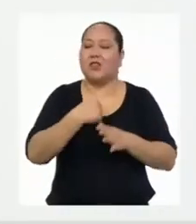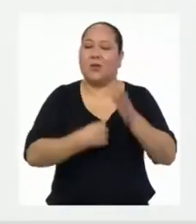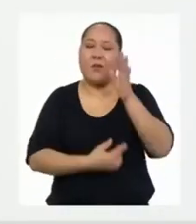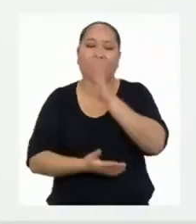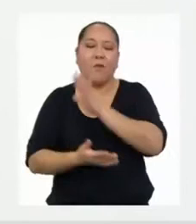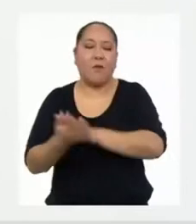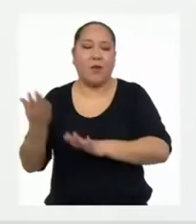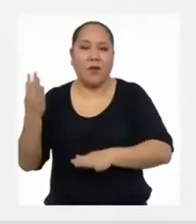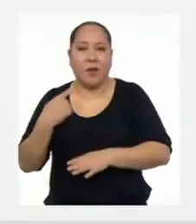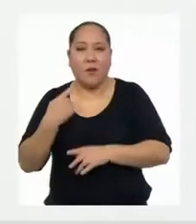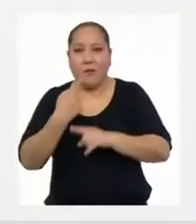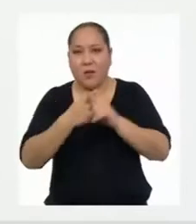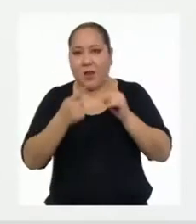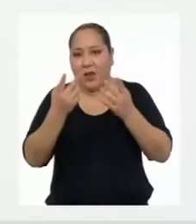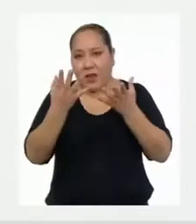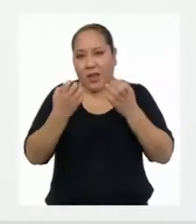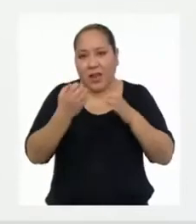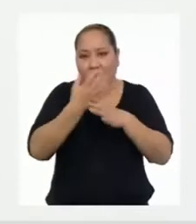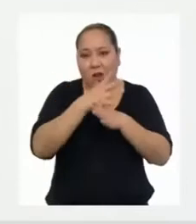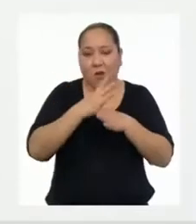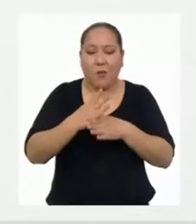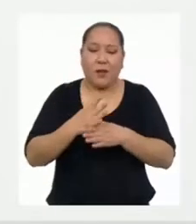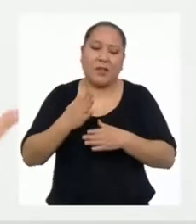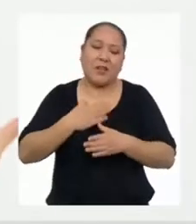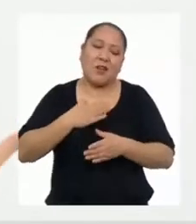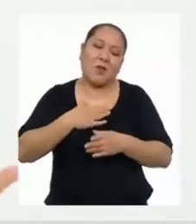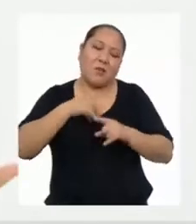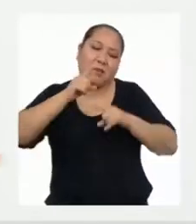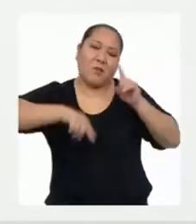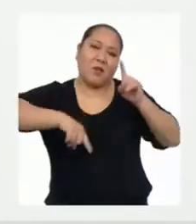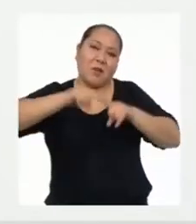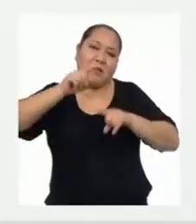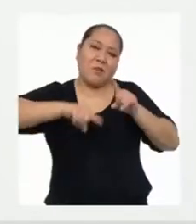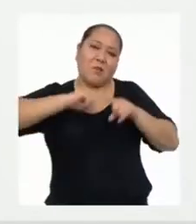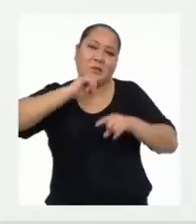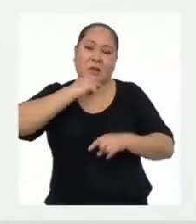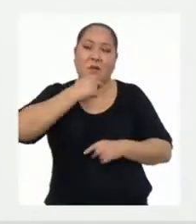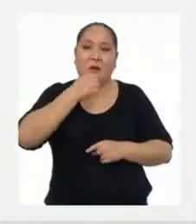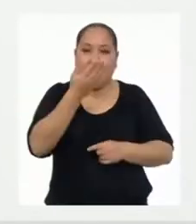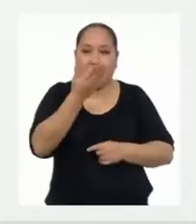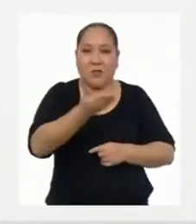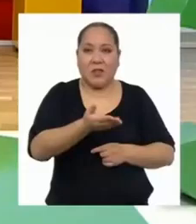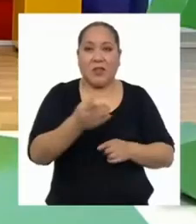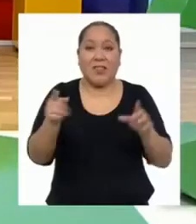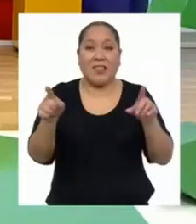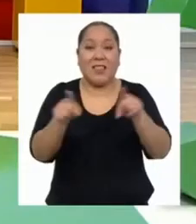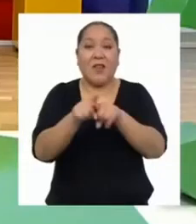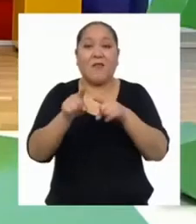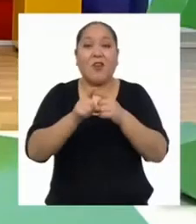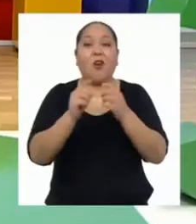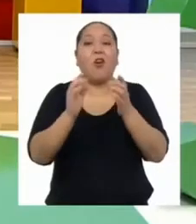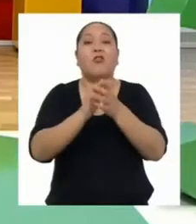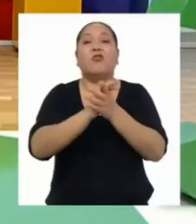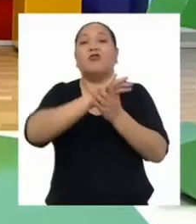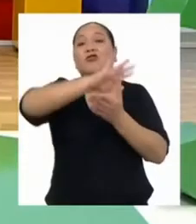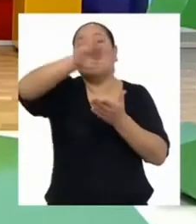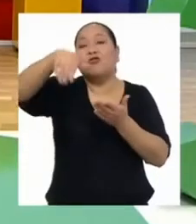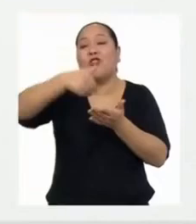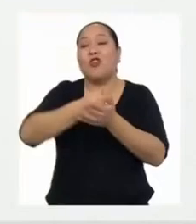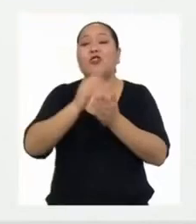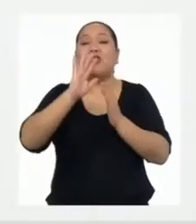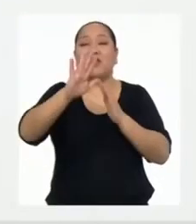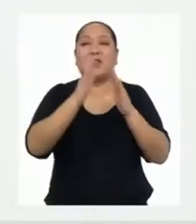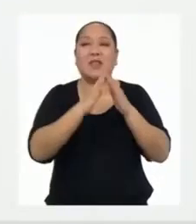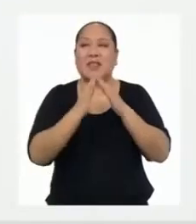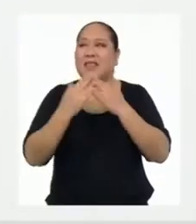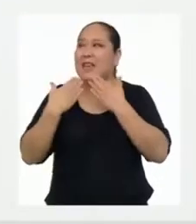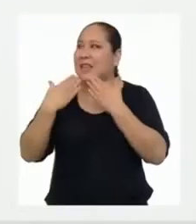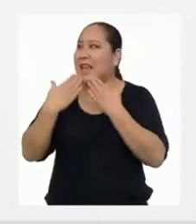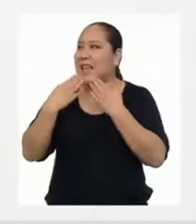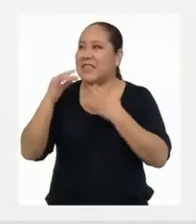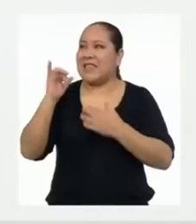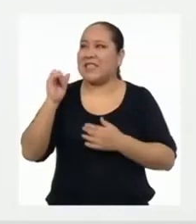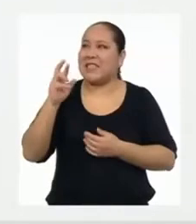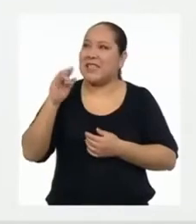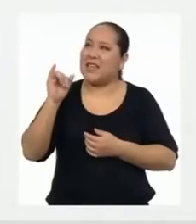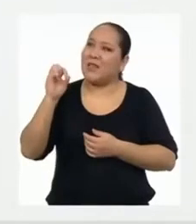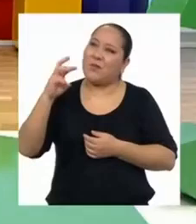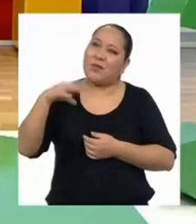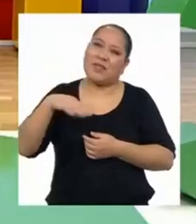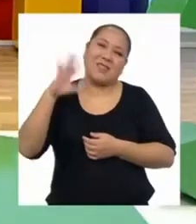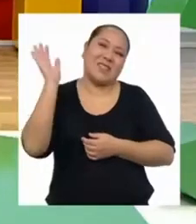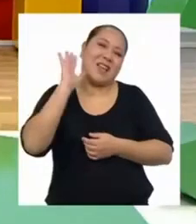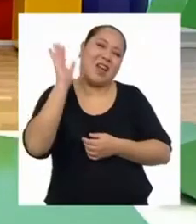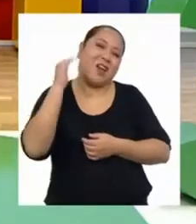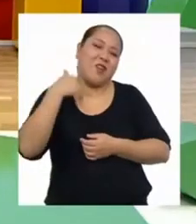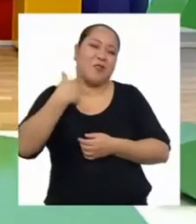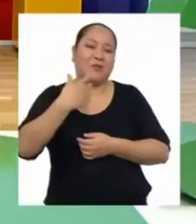Solo quería compartir lo de mi prima contigo y también con todas y todos en casa. Gracias por eso, Yaremis. De nada, nos